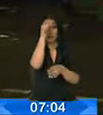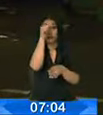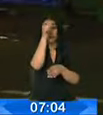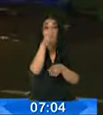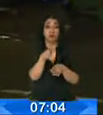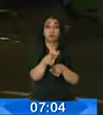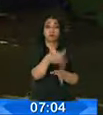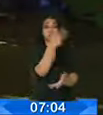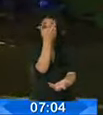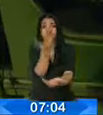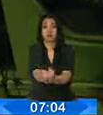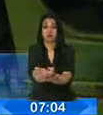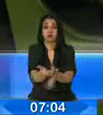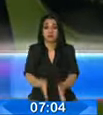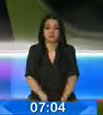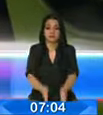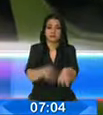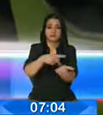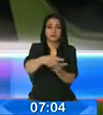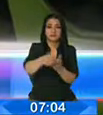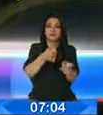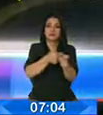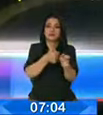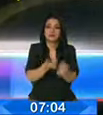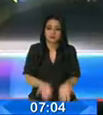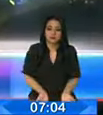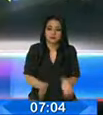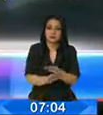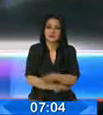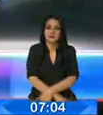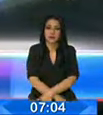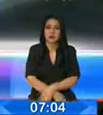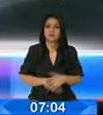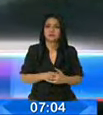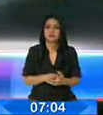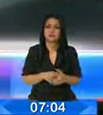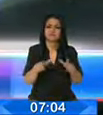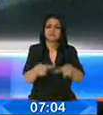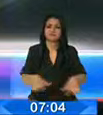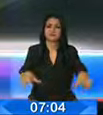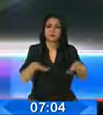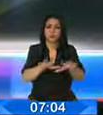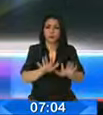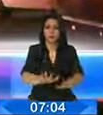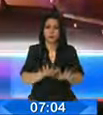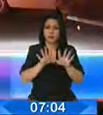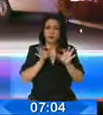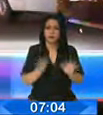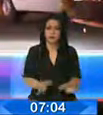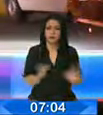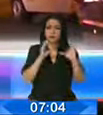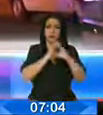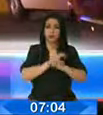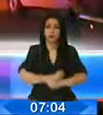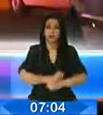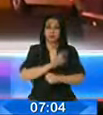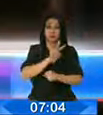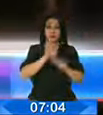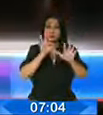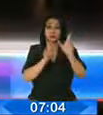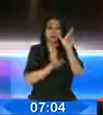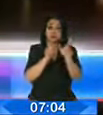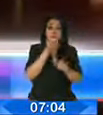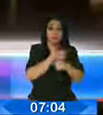en la vía panamericana a la altura de otavalo por el sector gonzález suárez 28 personas